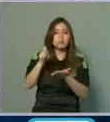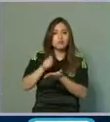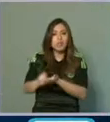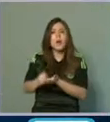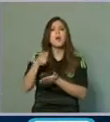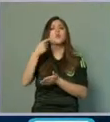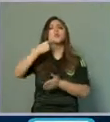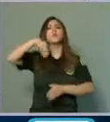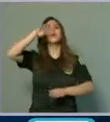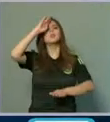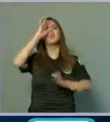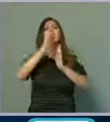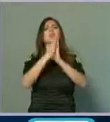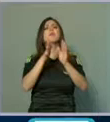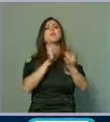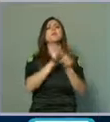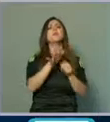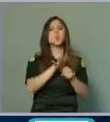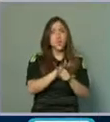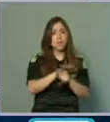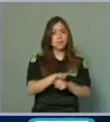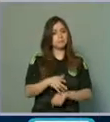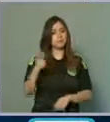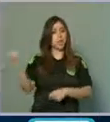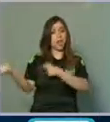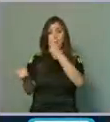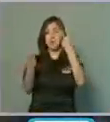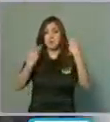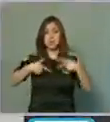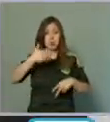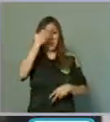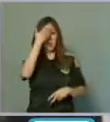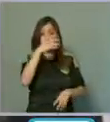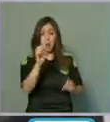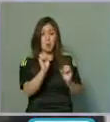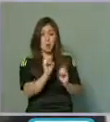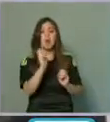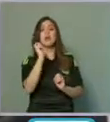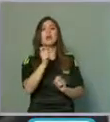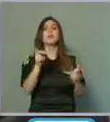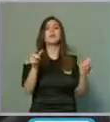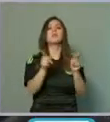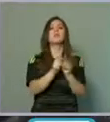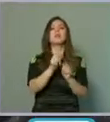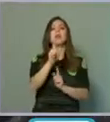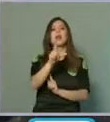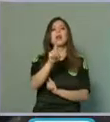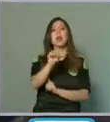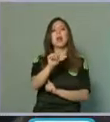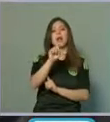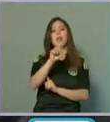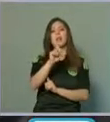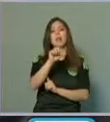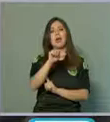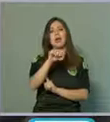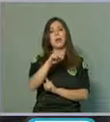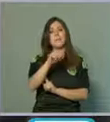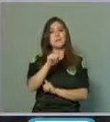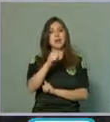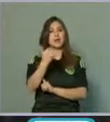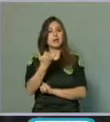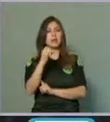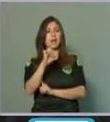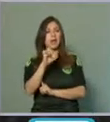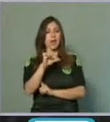Chejov? Pues mira, yo diría que si fuéramos a iniciarla así como que de la nada, de cero, empezáramos con un relato corto que se llama La Dama y el Perrito, ¿no?